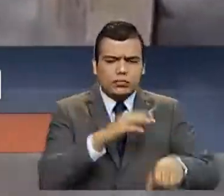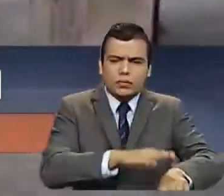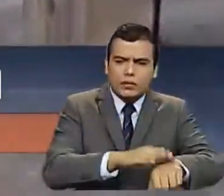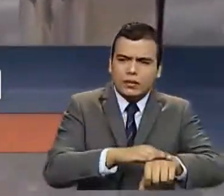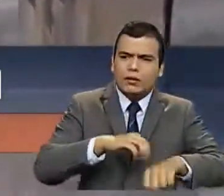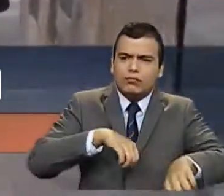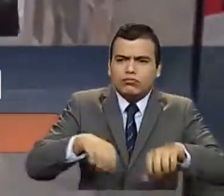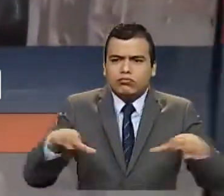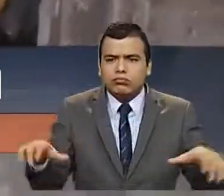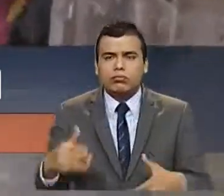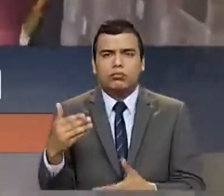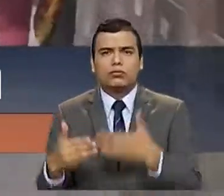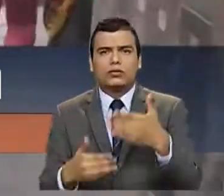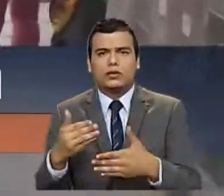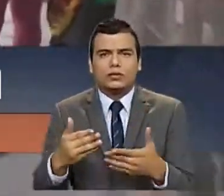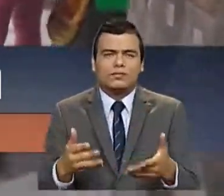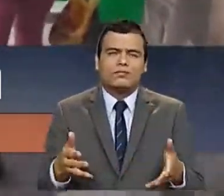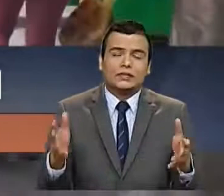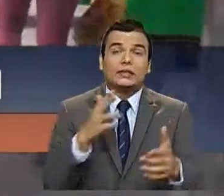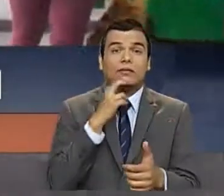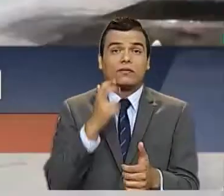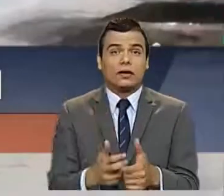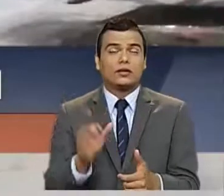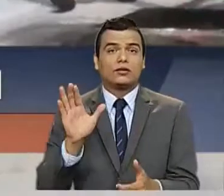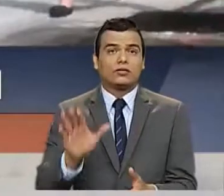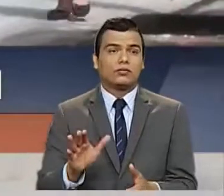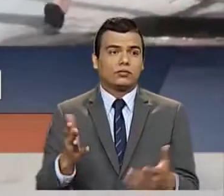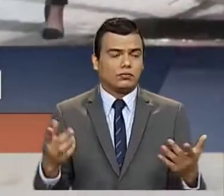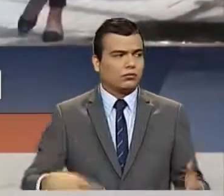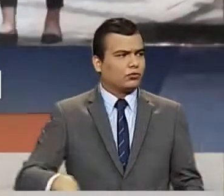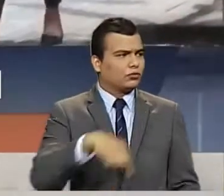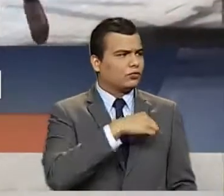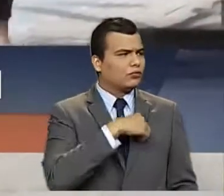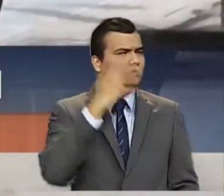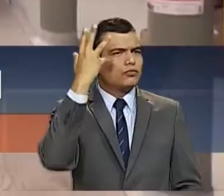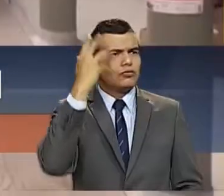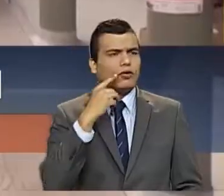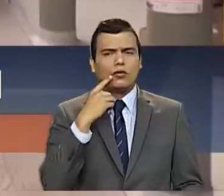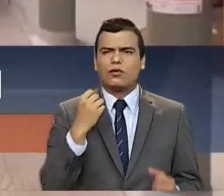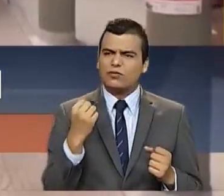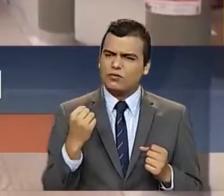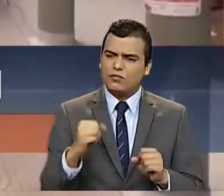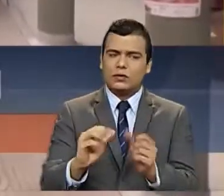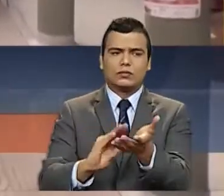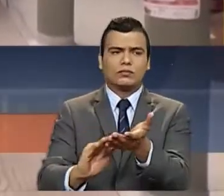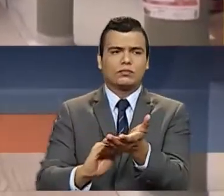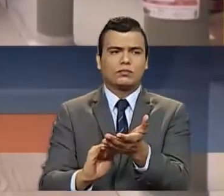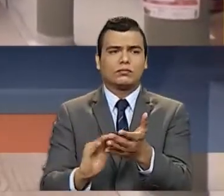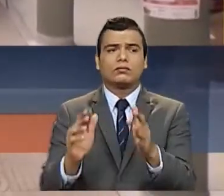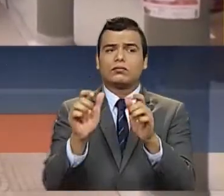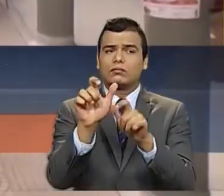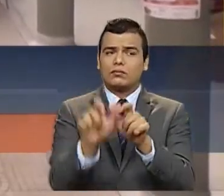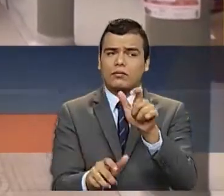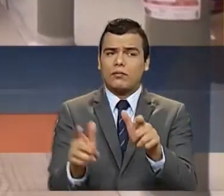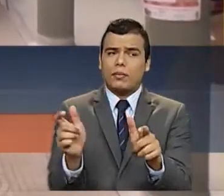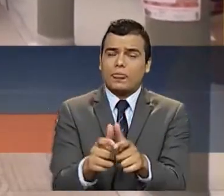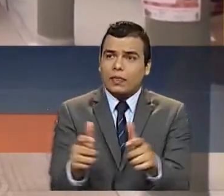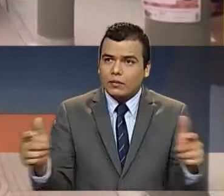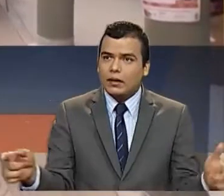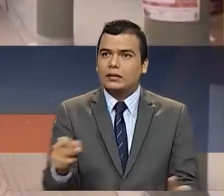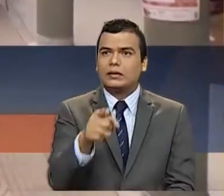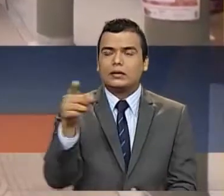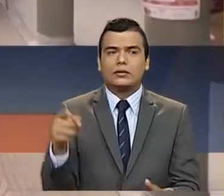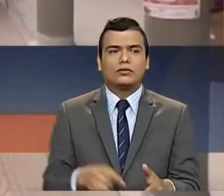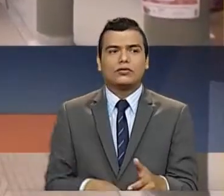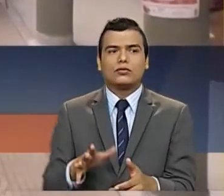desalojarlos han sido contundentes. Nosotros cada día los tratamos de sacar y hay unas personas que están persistiendo,